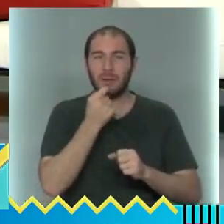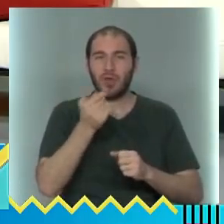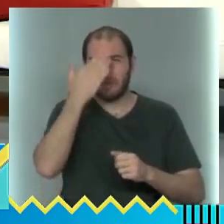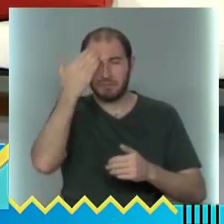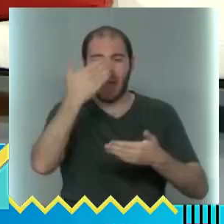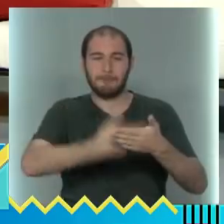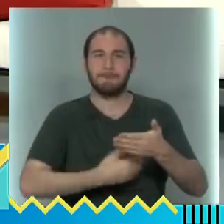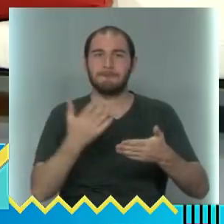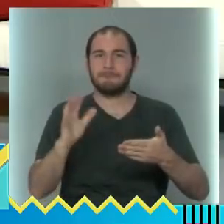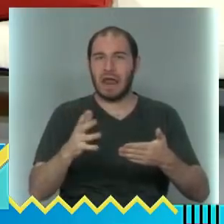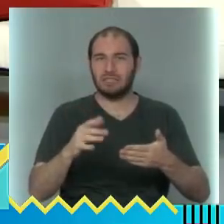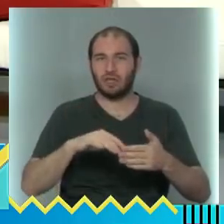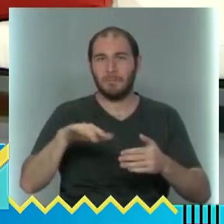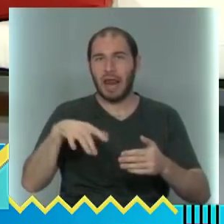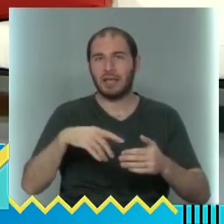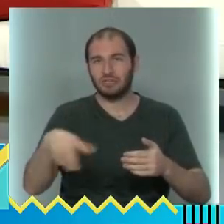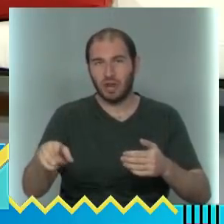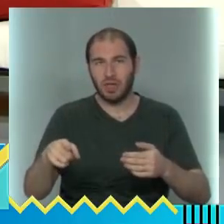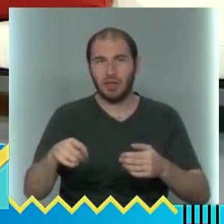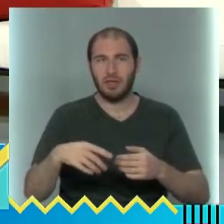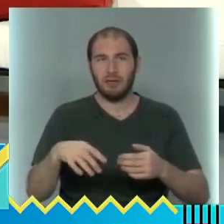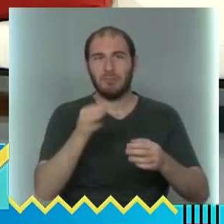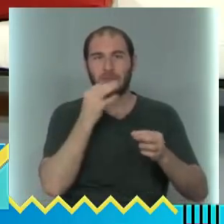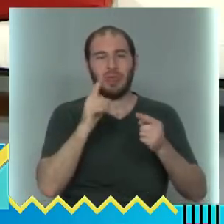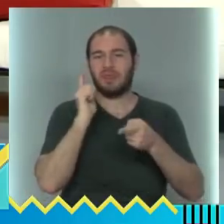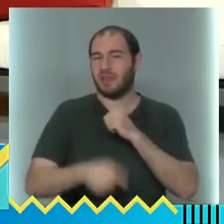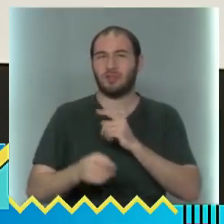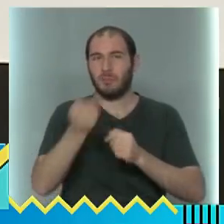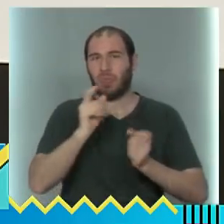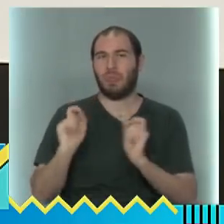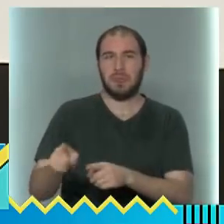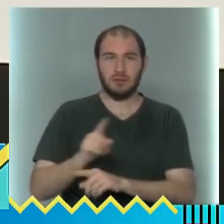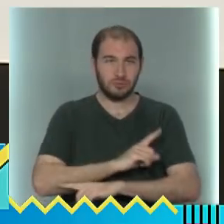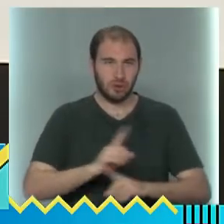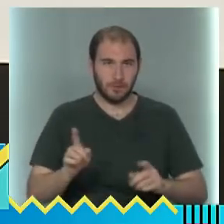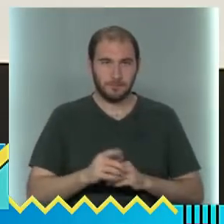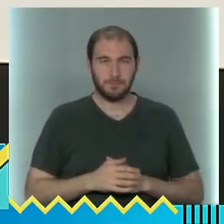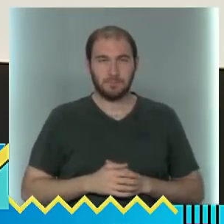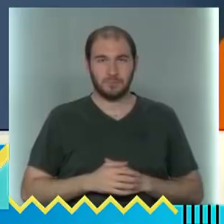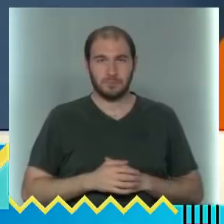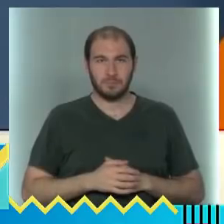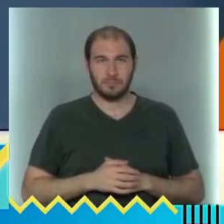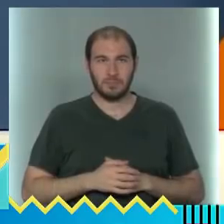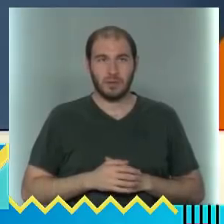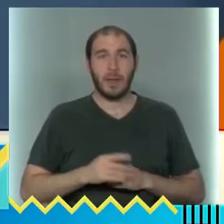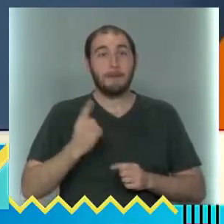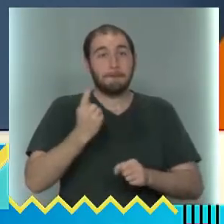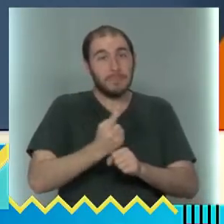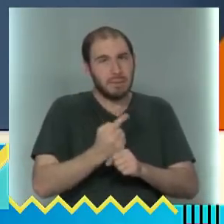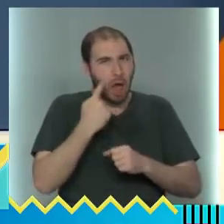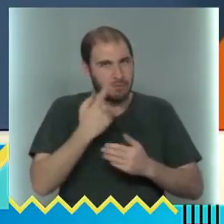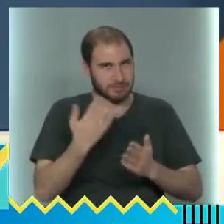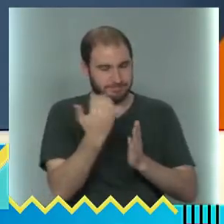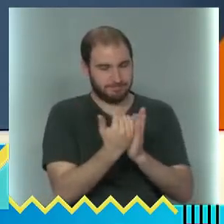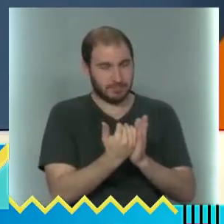enfermedad de Parkinson y flechita, inmediatamente medicación. El diagnóstico y la medicación. Entonces hay que primero identificar